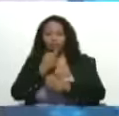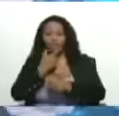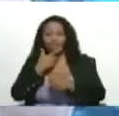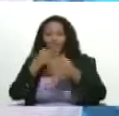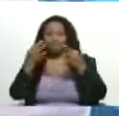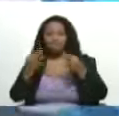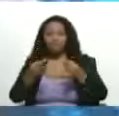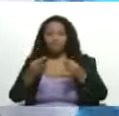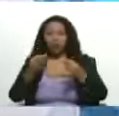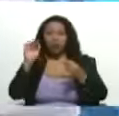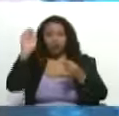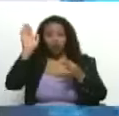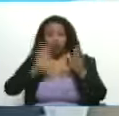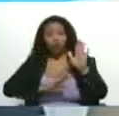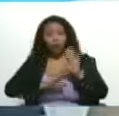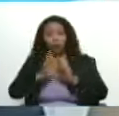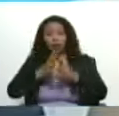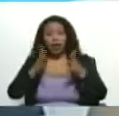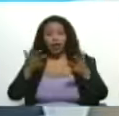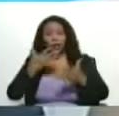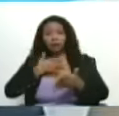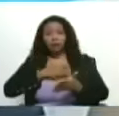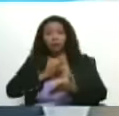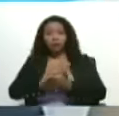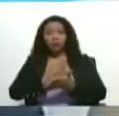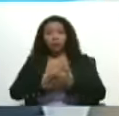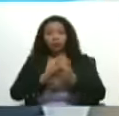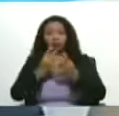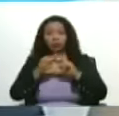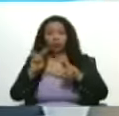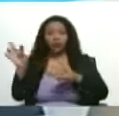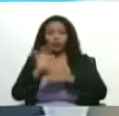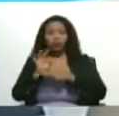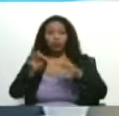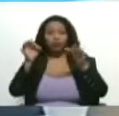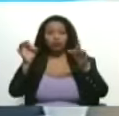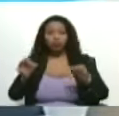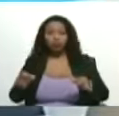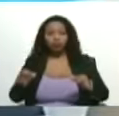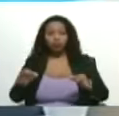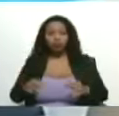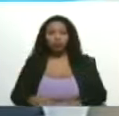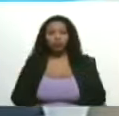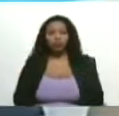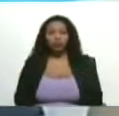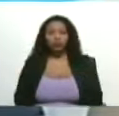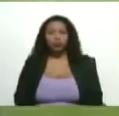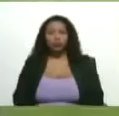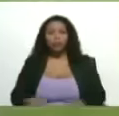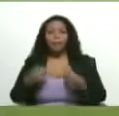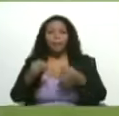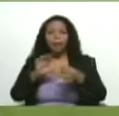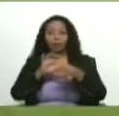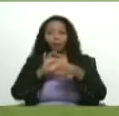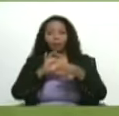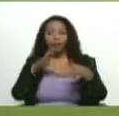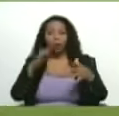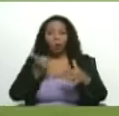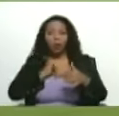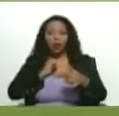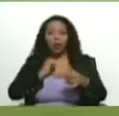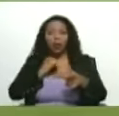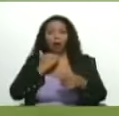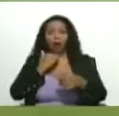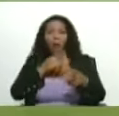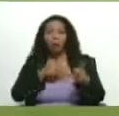dar grandes resultados para la paz, la tranquilidad, el funcionamiento de la sociedad, para desarticular cualquier plan.